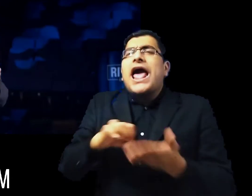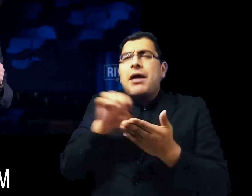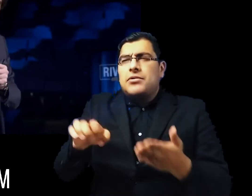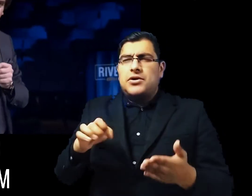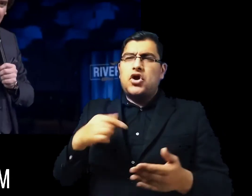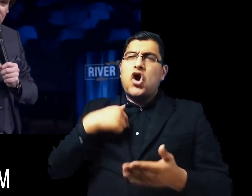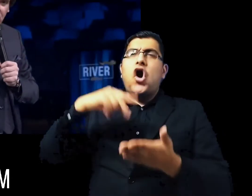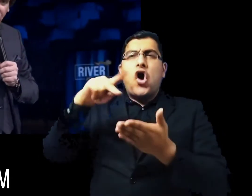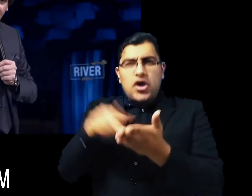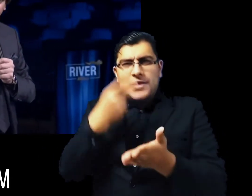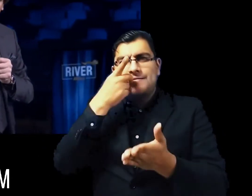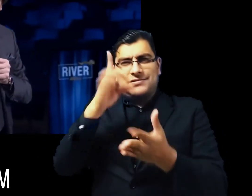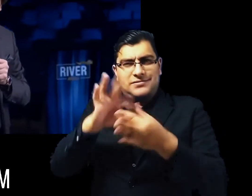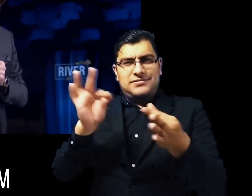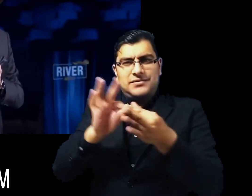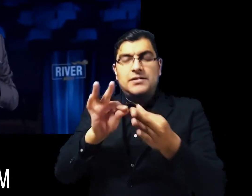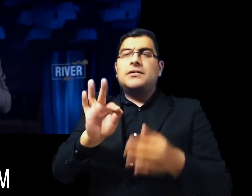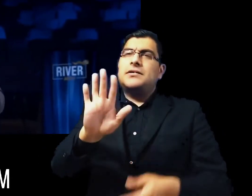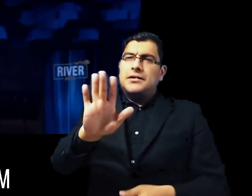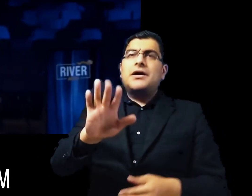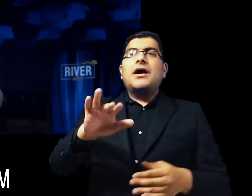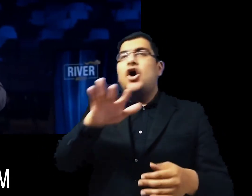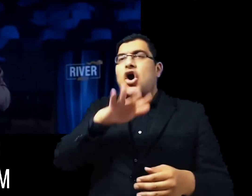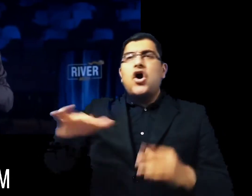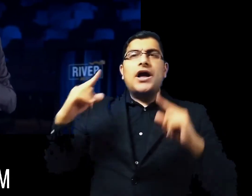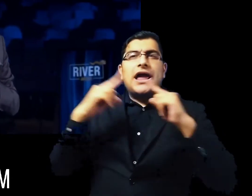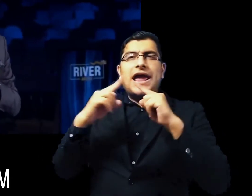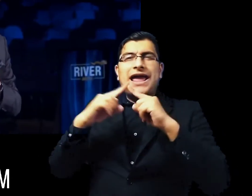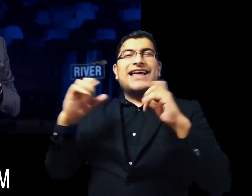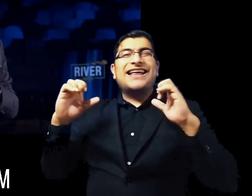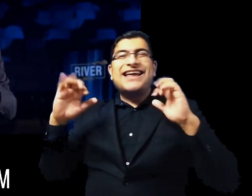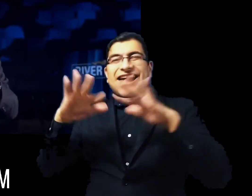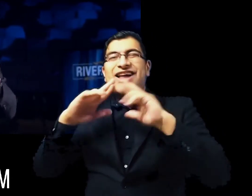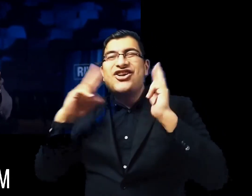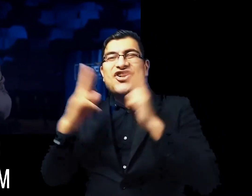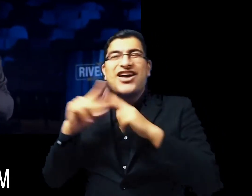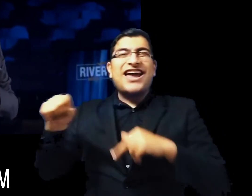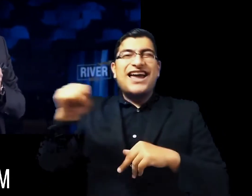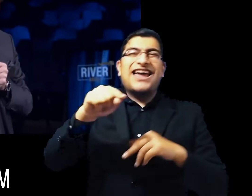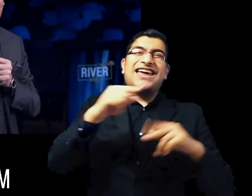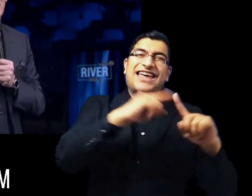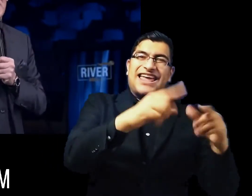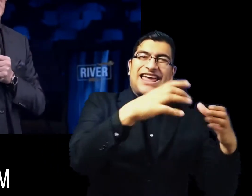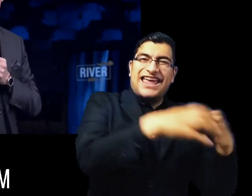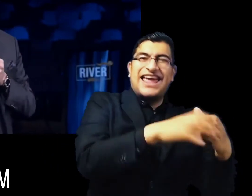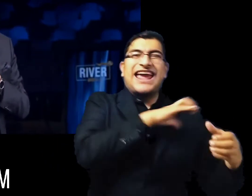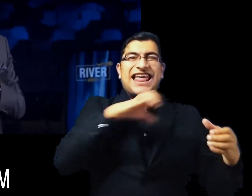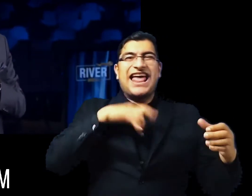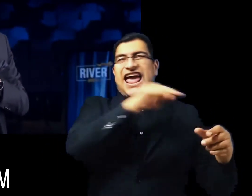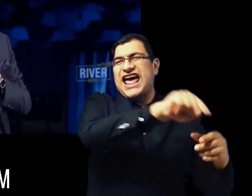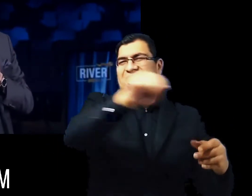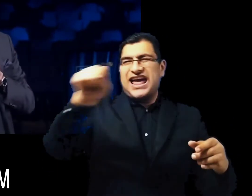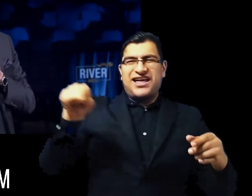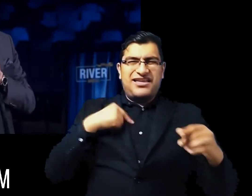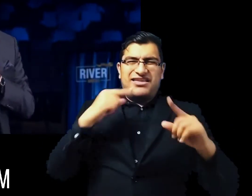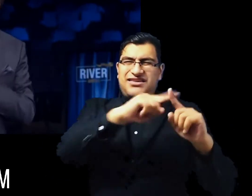Lo voy a decir otra vez, que las organizaciones que nos nuclean, que las denominaciones que dicen